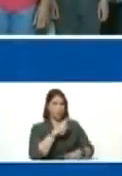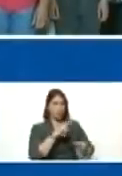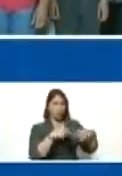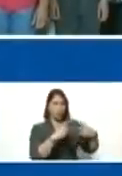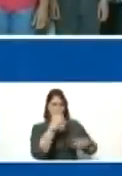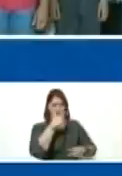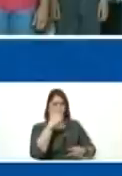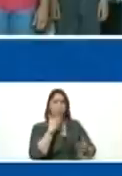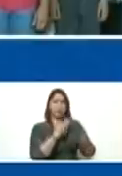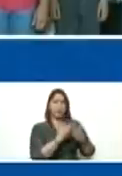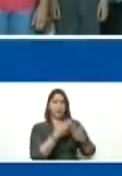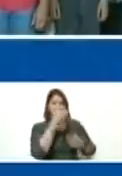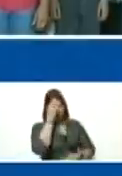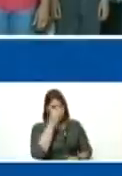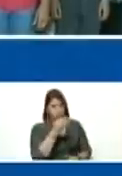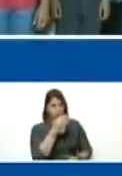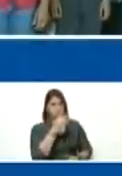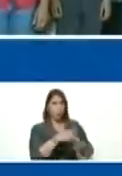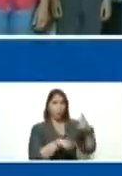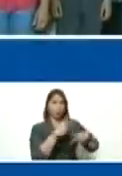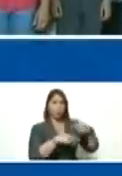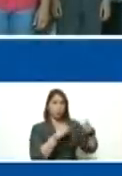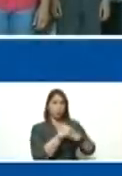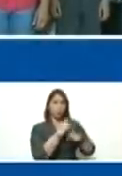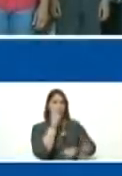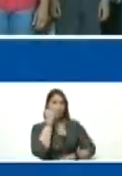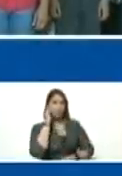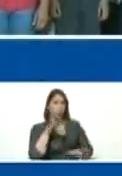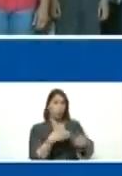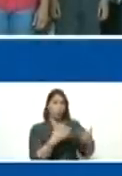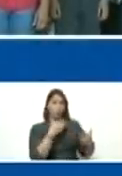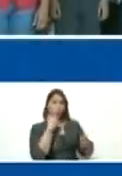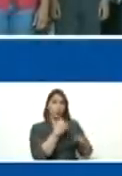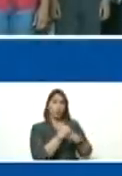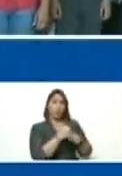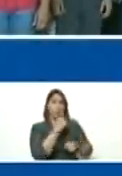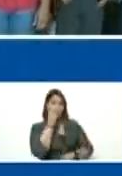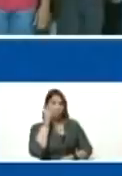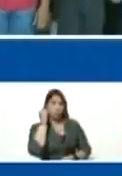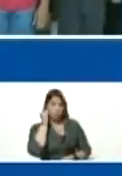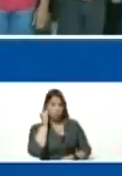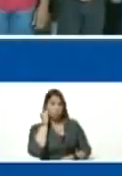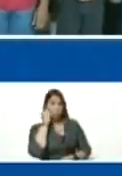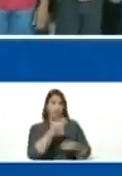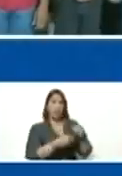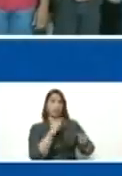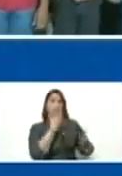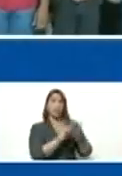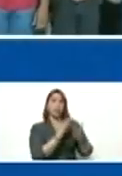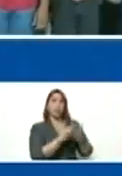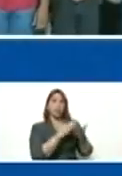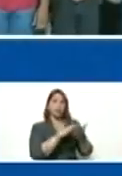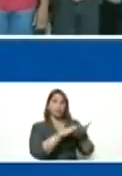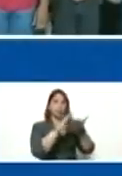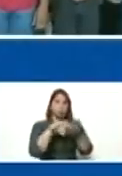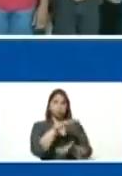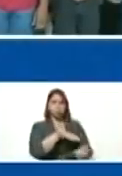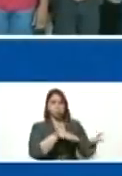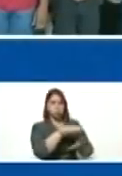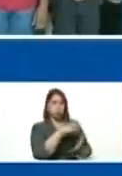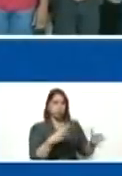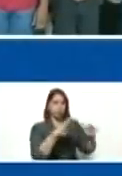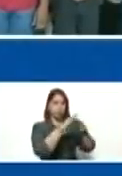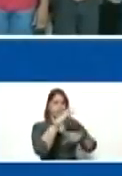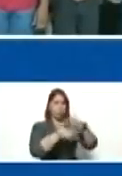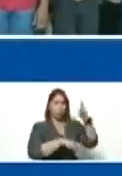actitud gracias al Consejo Productivo de Trabajadores, cuando los trabajadores hacen propuestas para resolver los problemas asociados a la